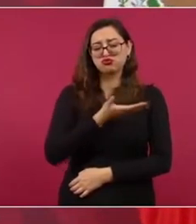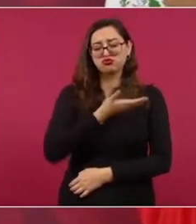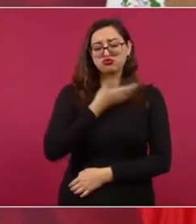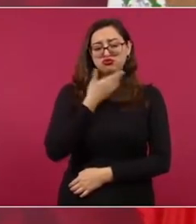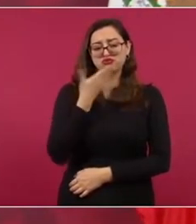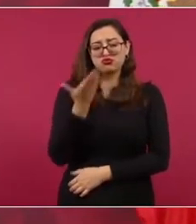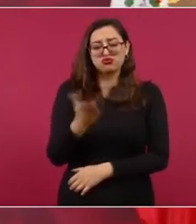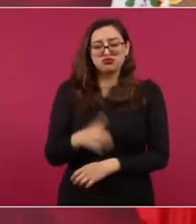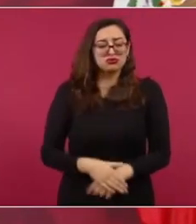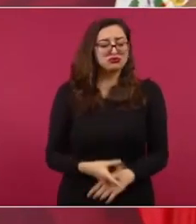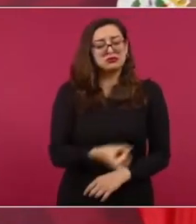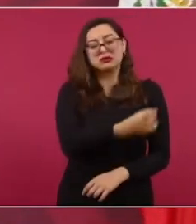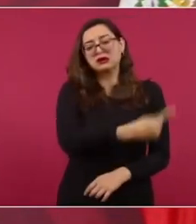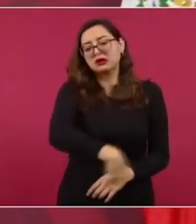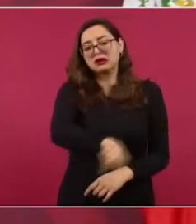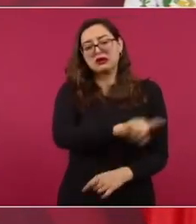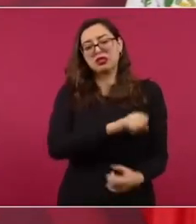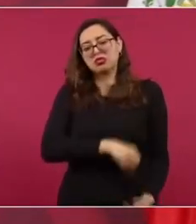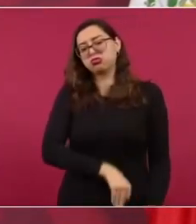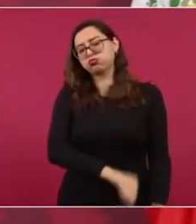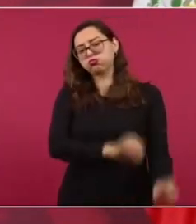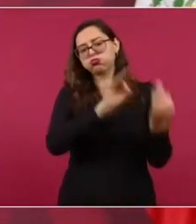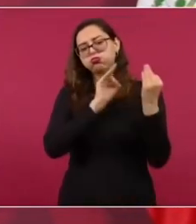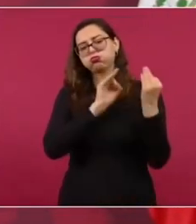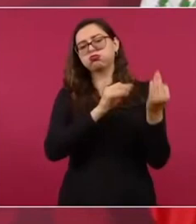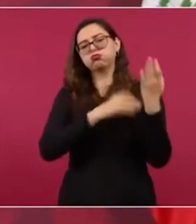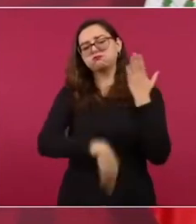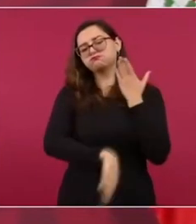a mis adversarios.